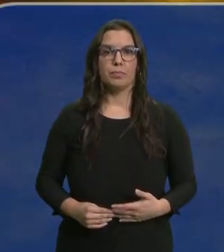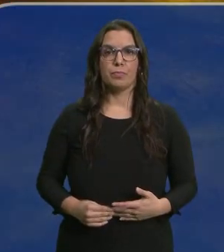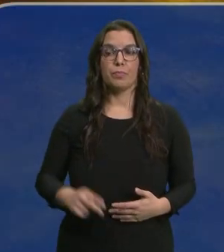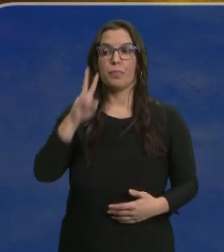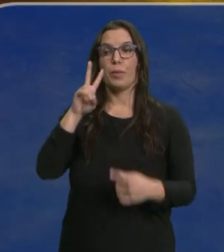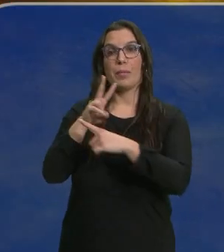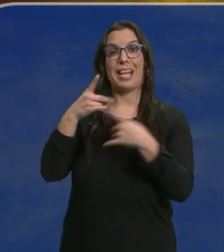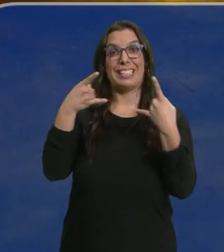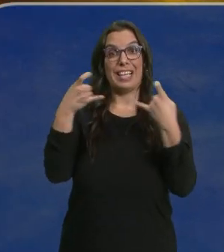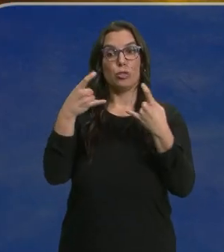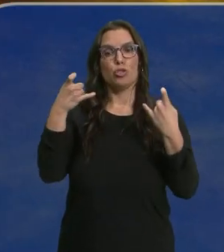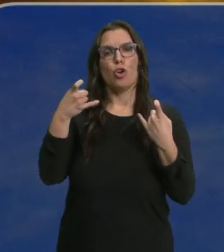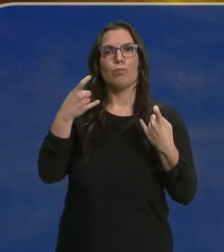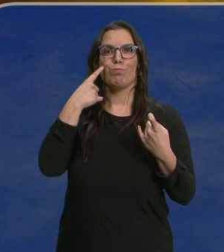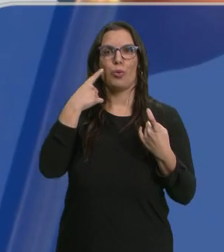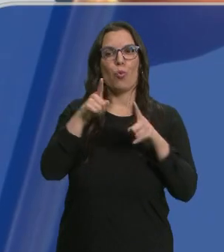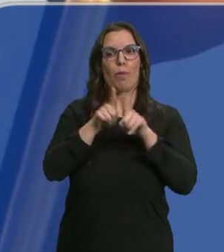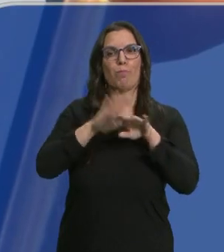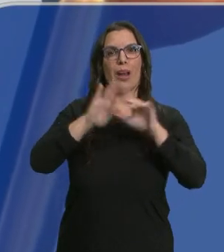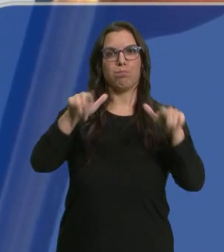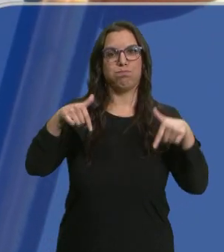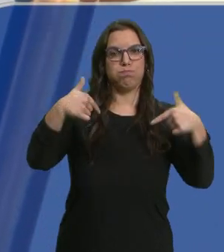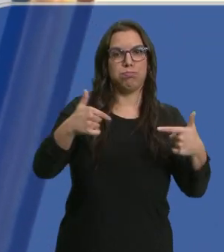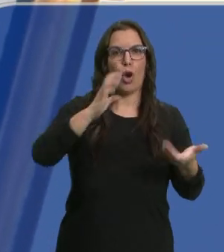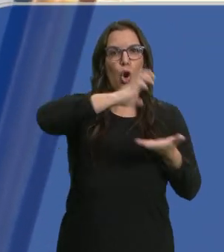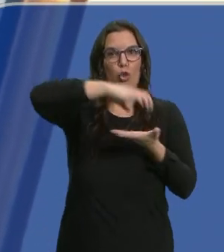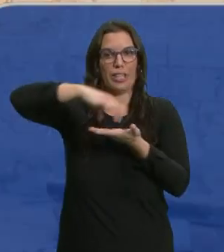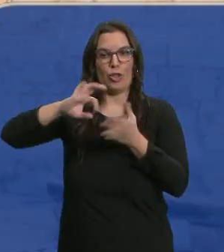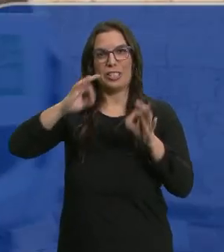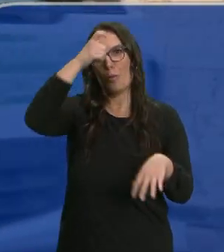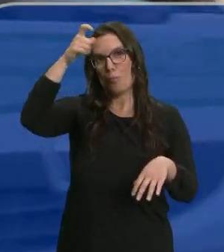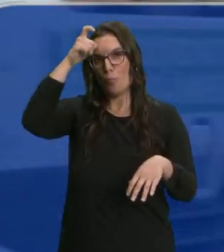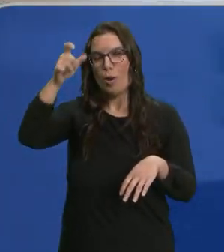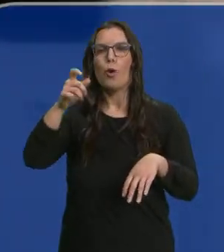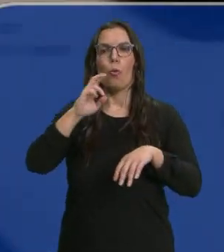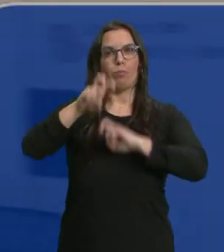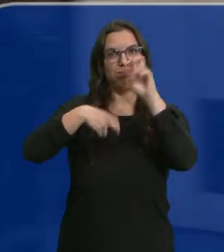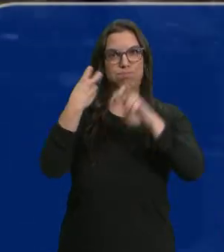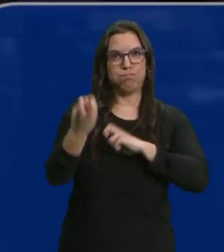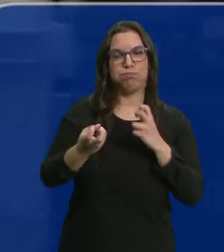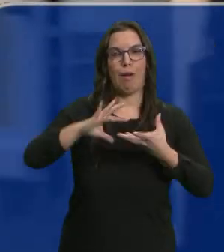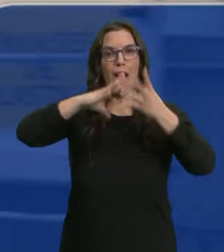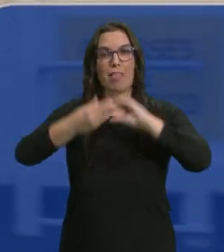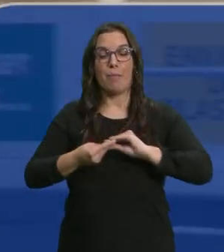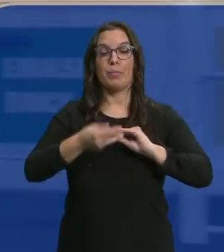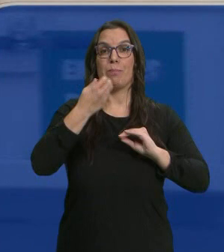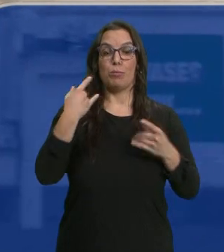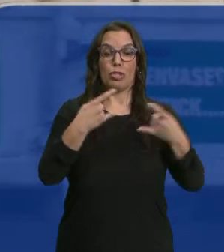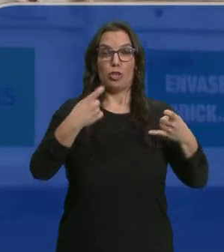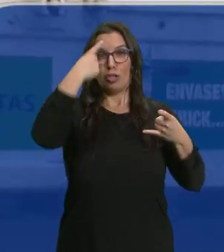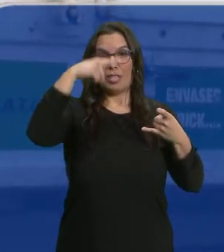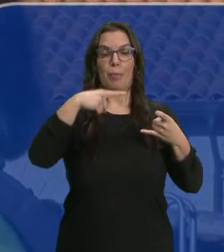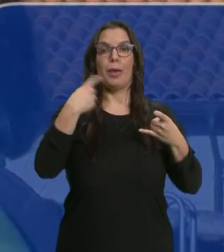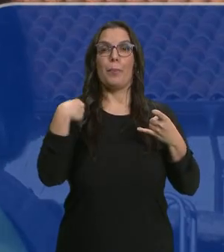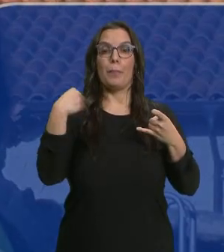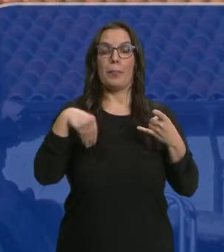Este sensor está revolucionando la recogida de contenedores en el medio rural tal y como la conocemos. Informa si están llenos o no y así el